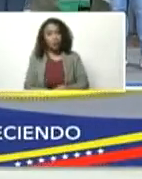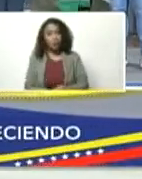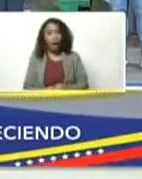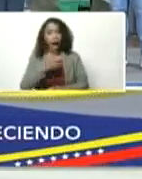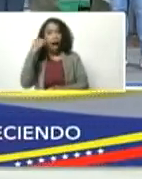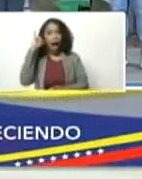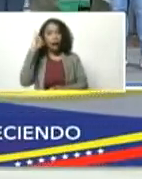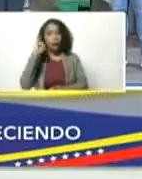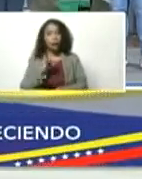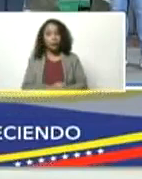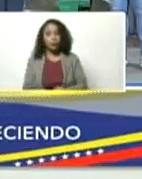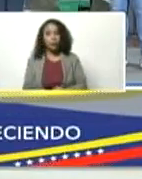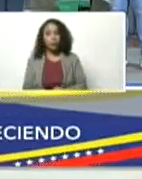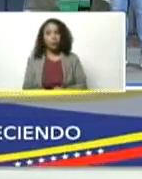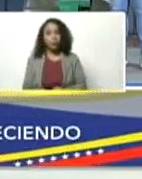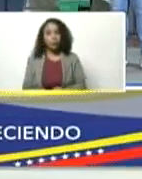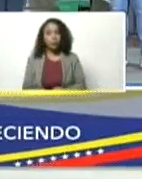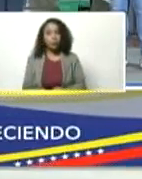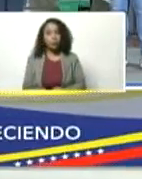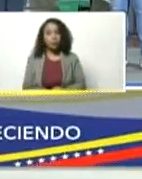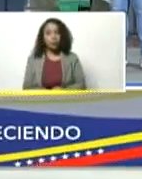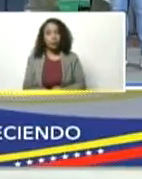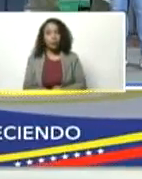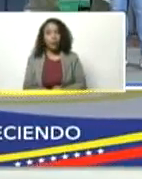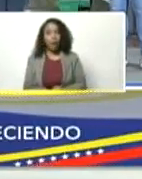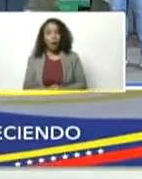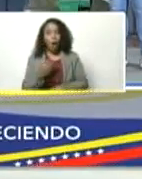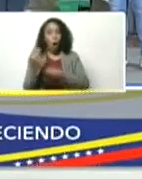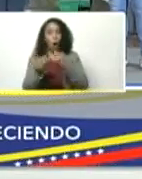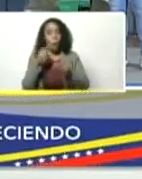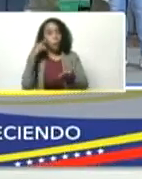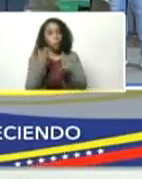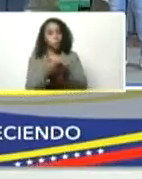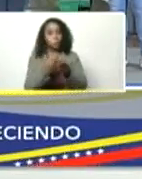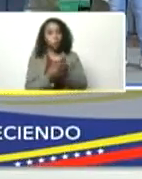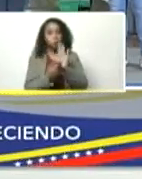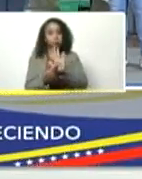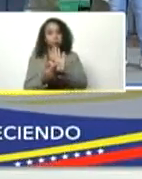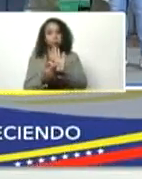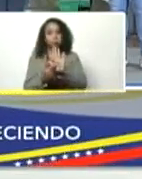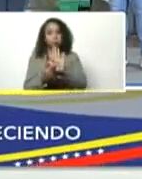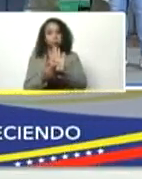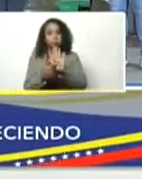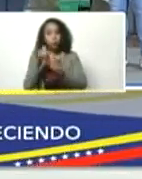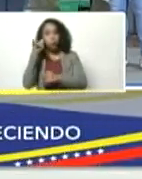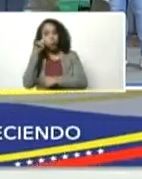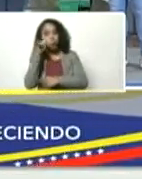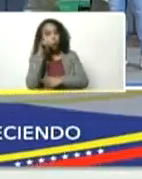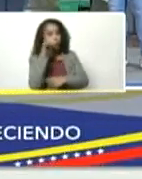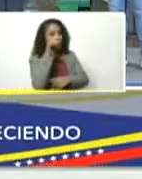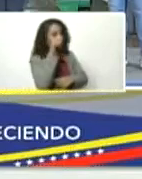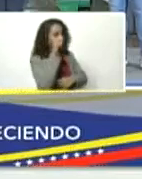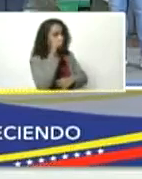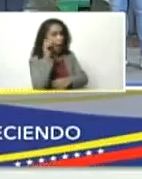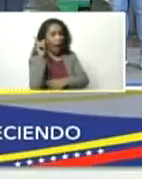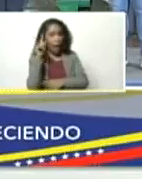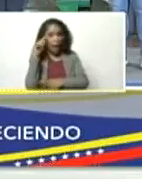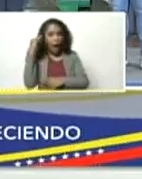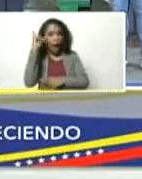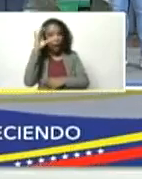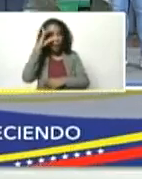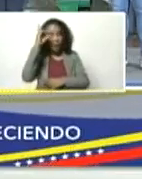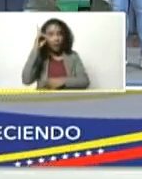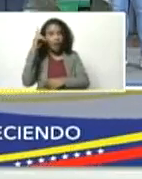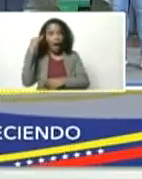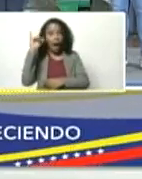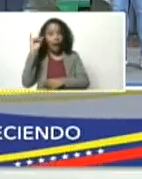tiene el don, como lo va a demostrar este camarógrafo, Delcy tiene el don